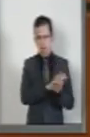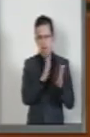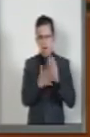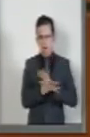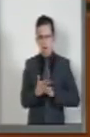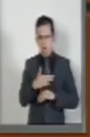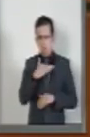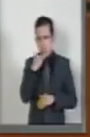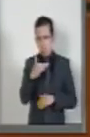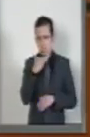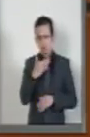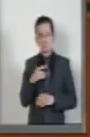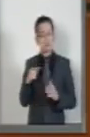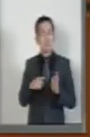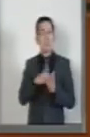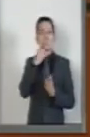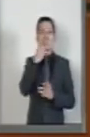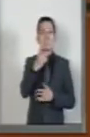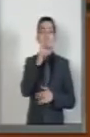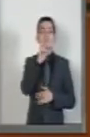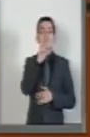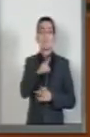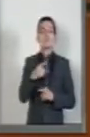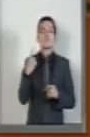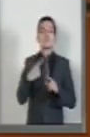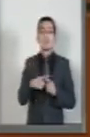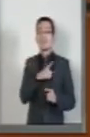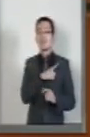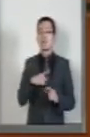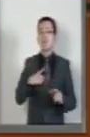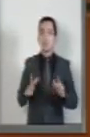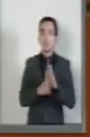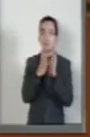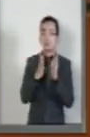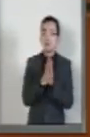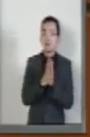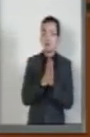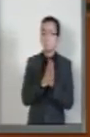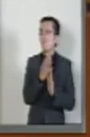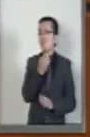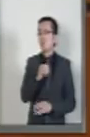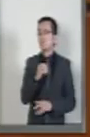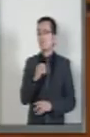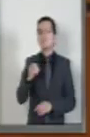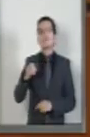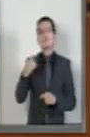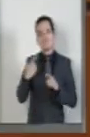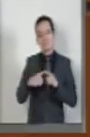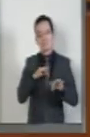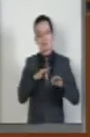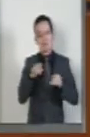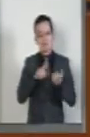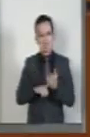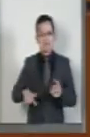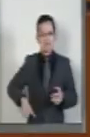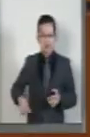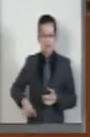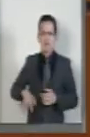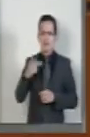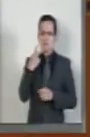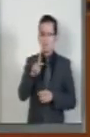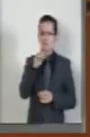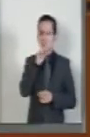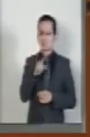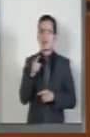hace sujetos obligados a los servidores públicos, pero también a los particulares. Nosotros